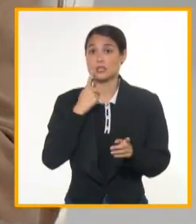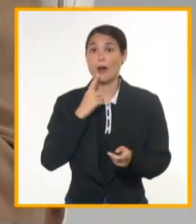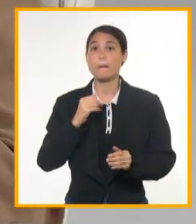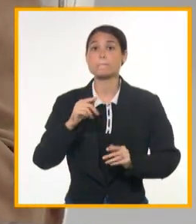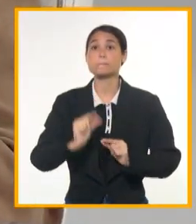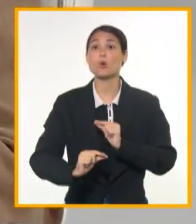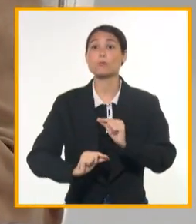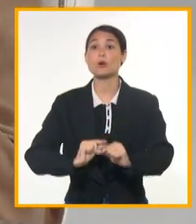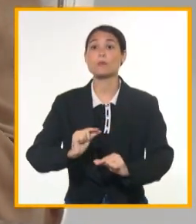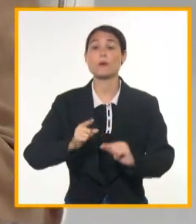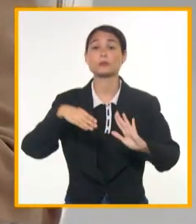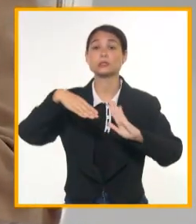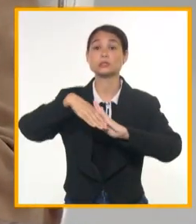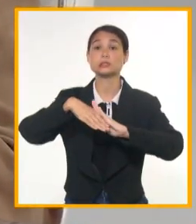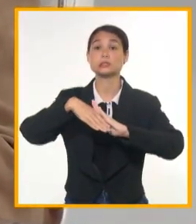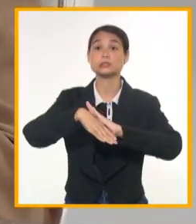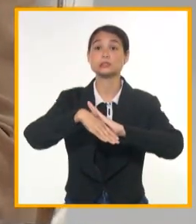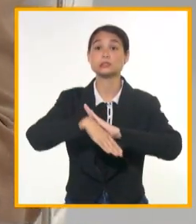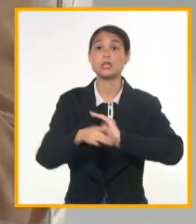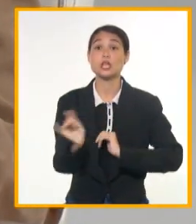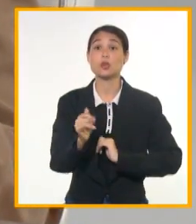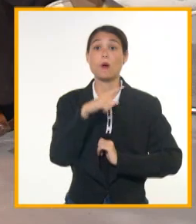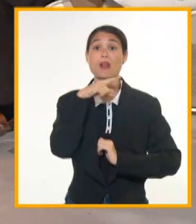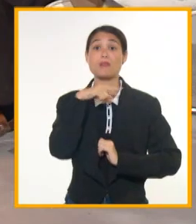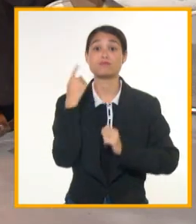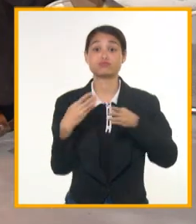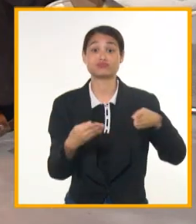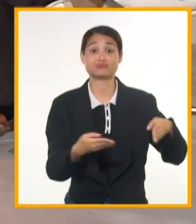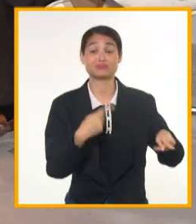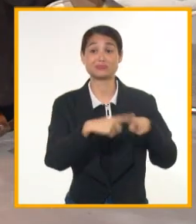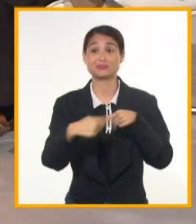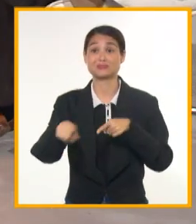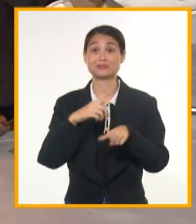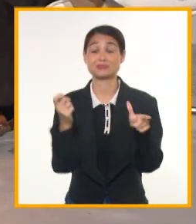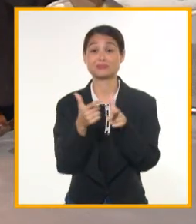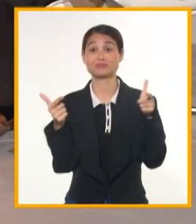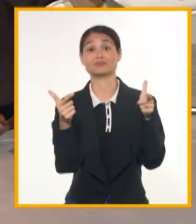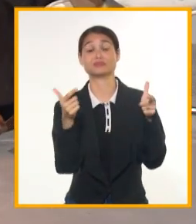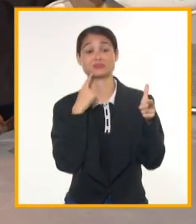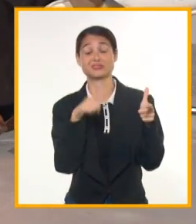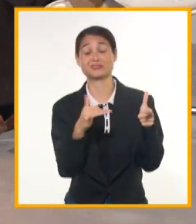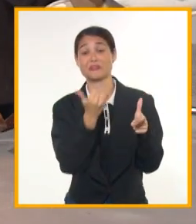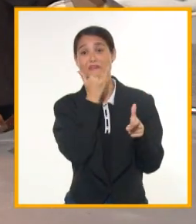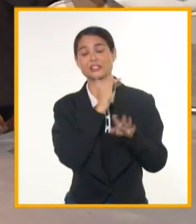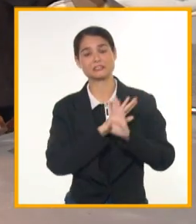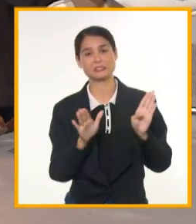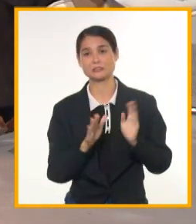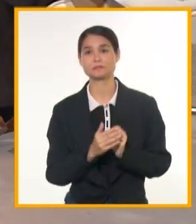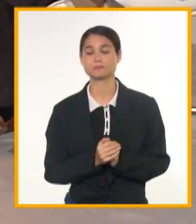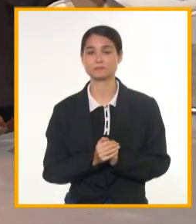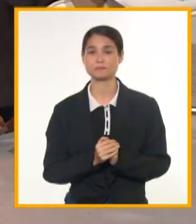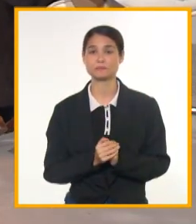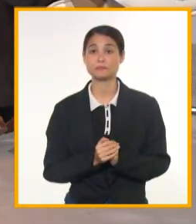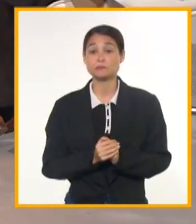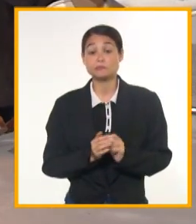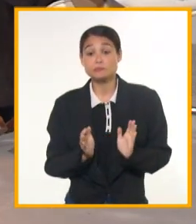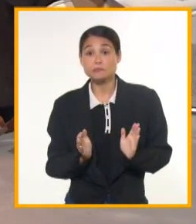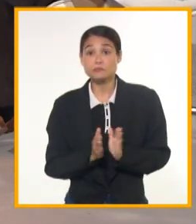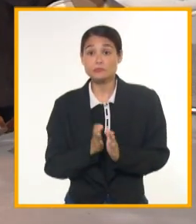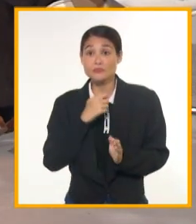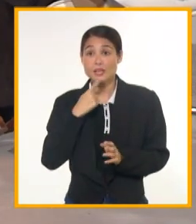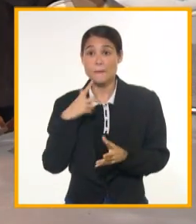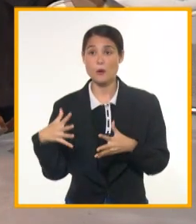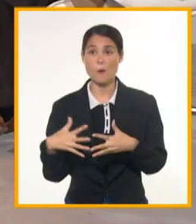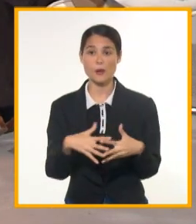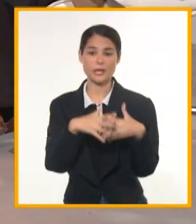ver víctimas, lamentablemente, y sobre todo civiles. Y se ha ido. Y entonces él le está